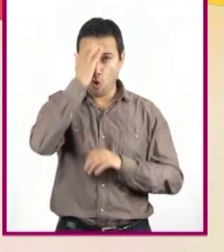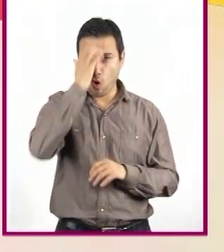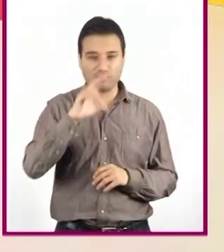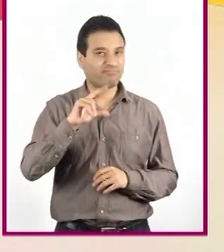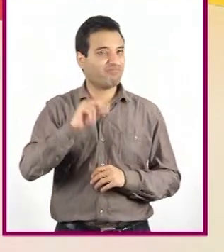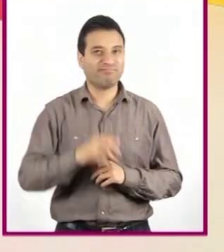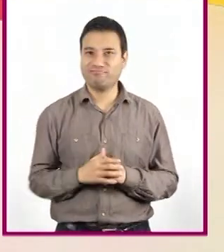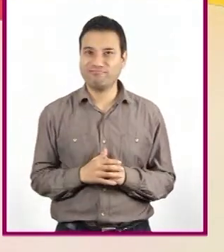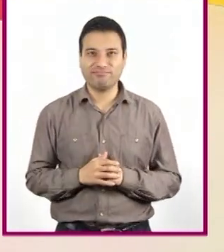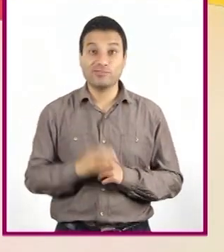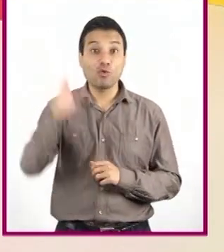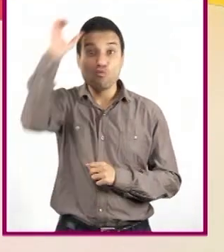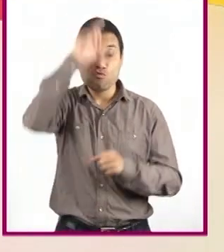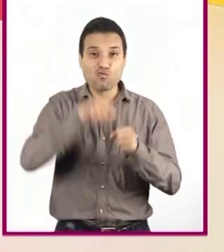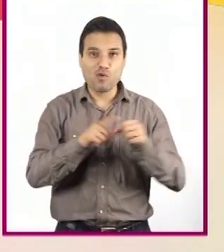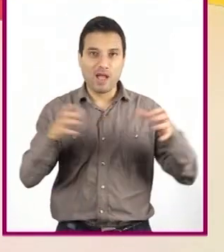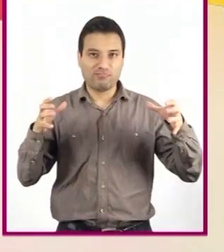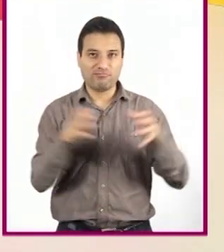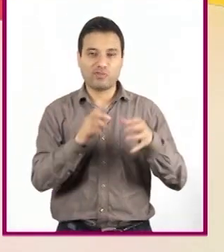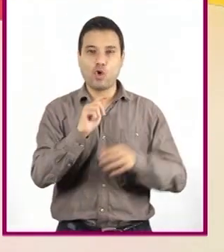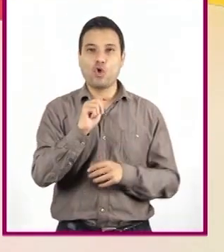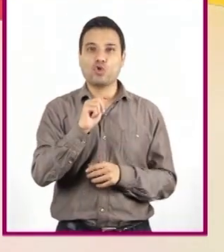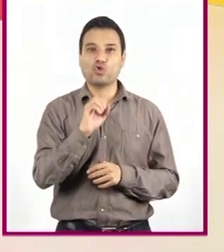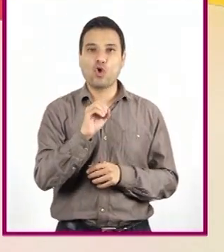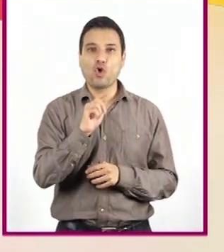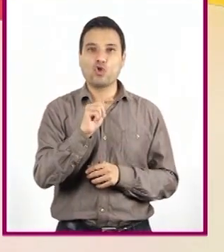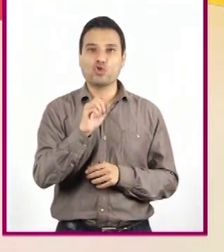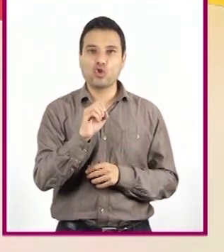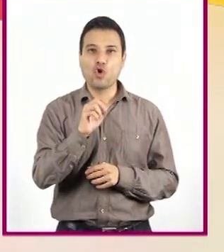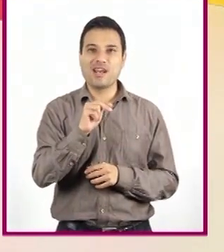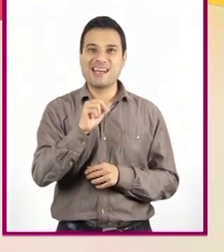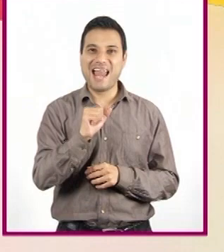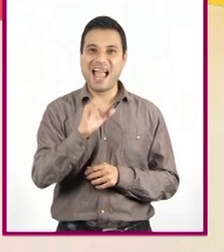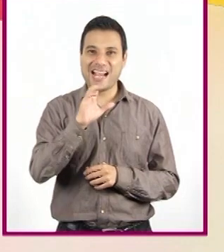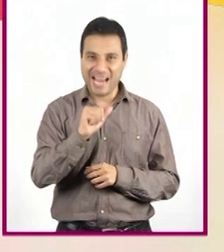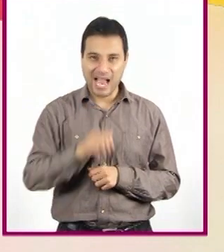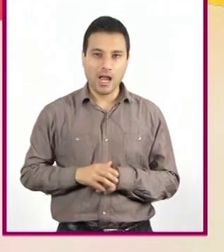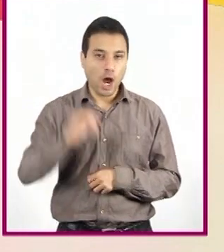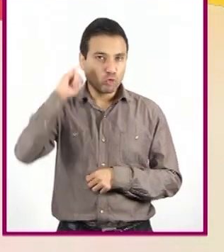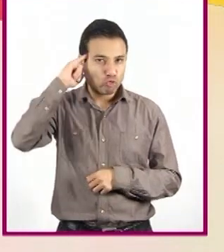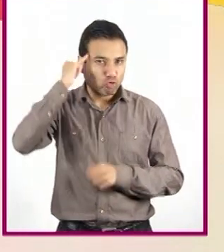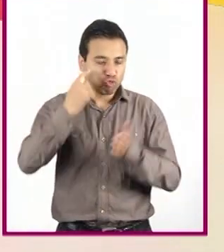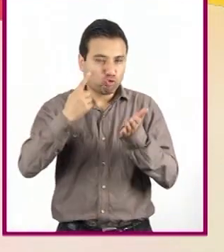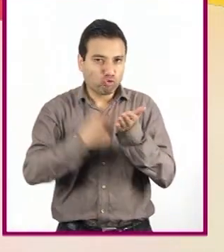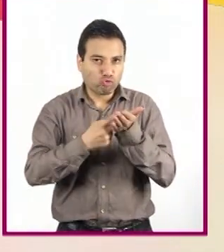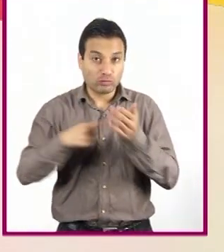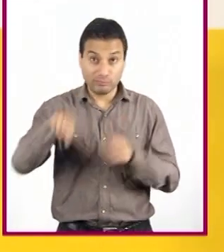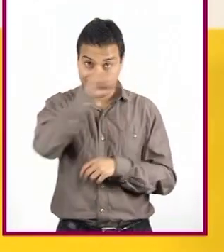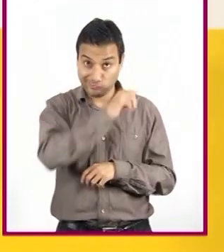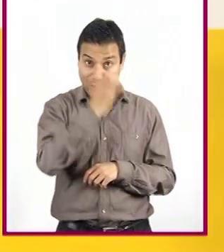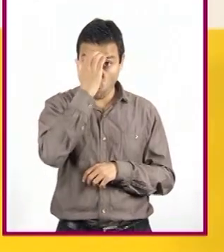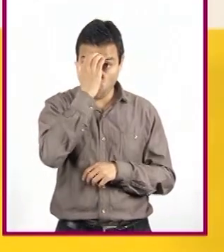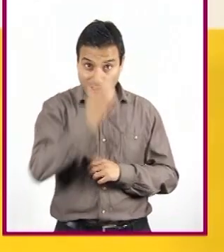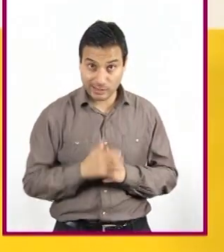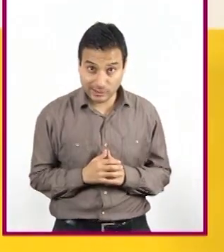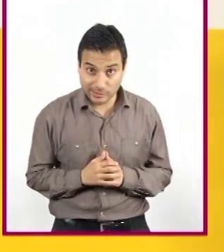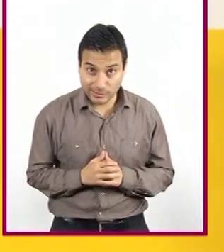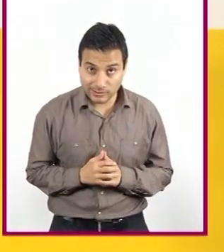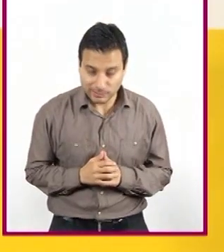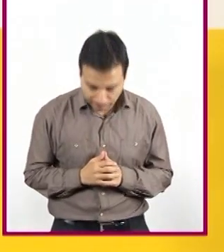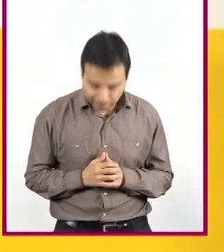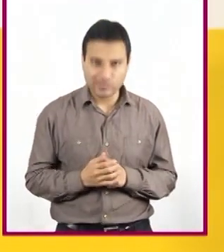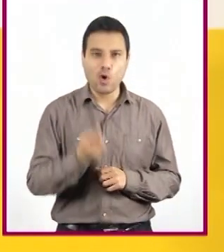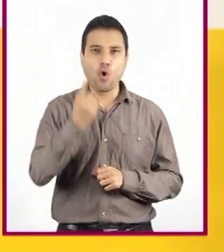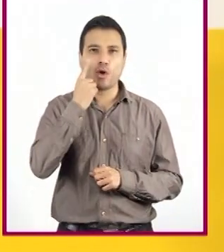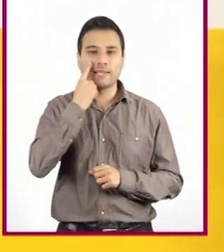la cultura totonaca. ¿Ustedes han escuchado hablar de ella? Pues en esta sesión, reconocerán a